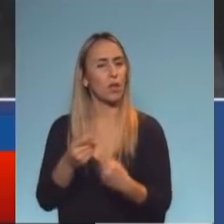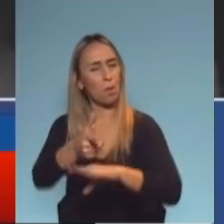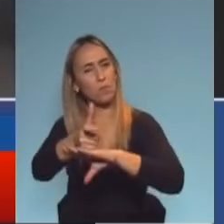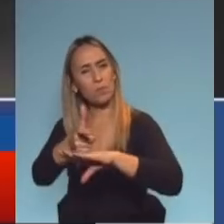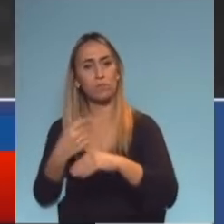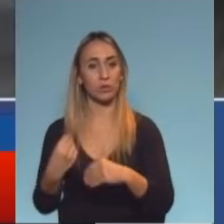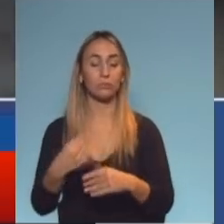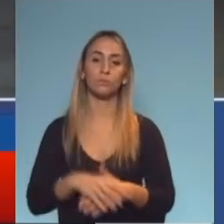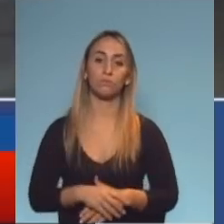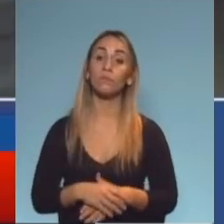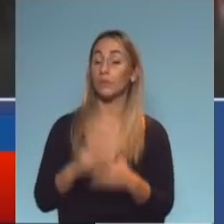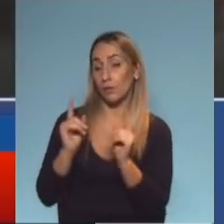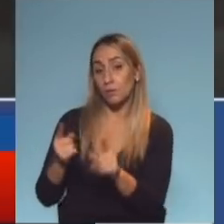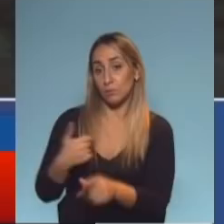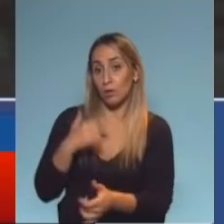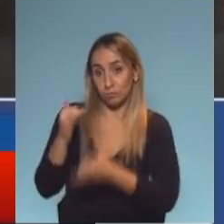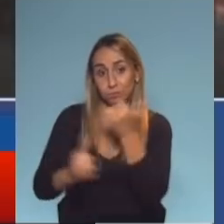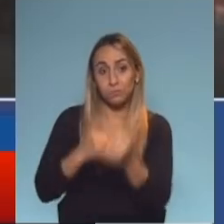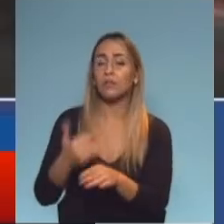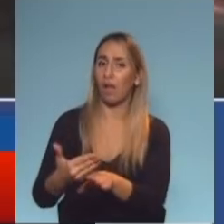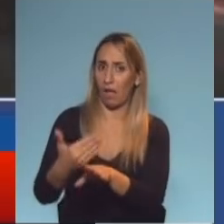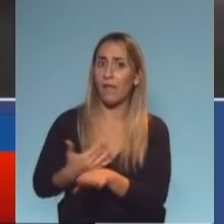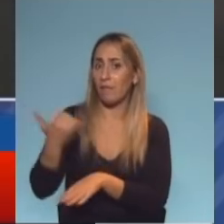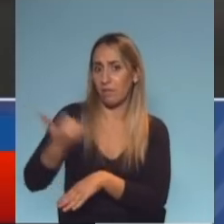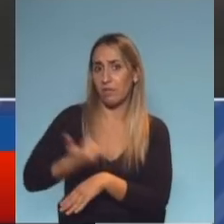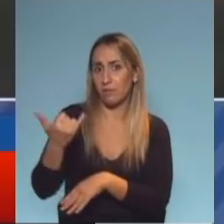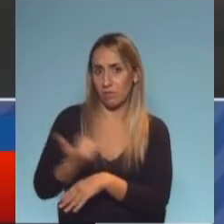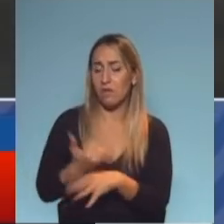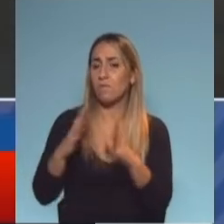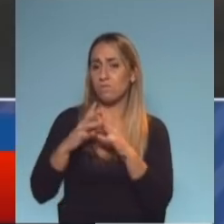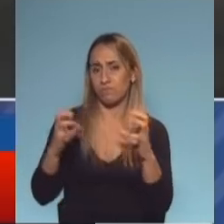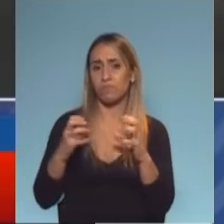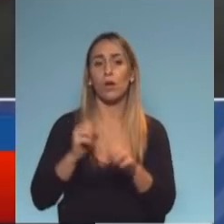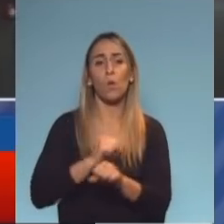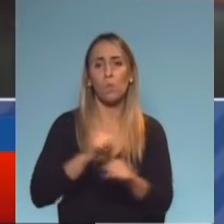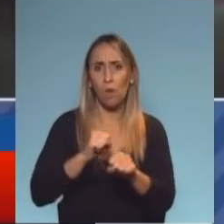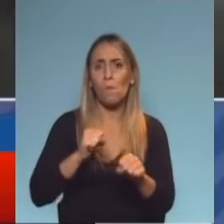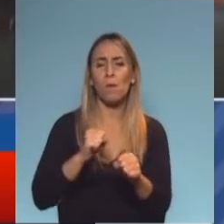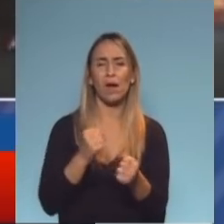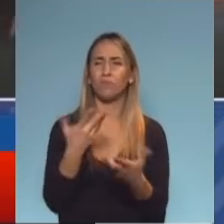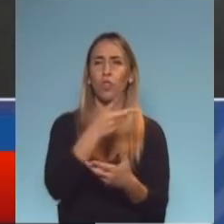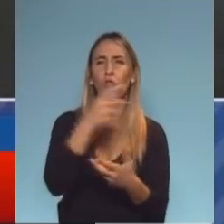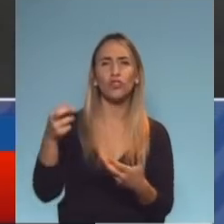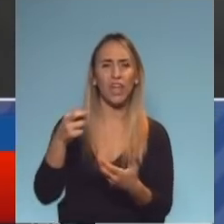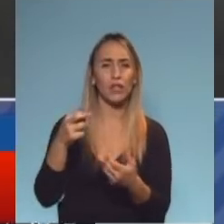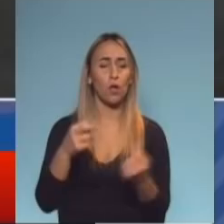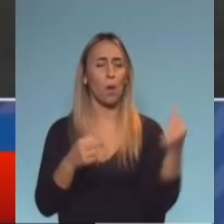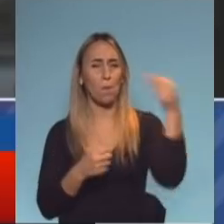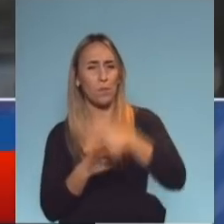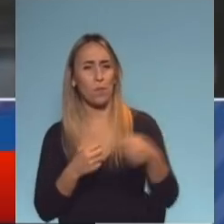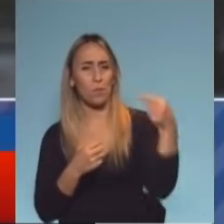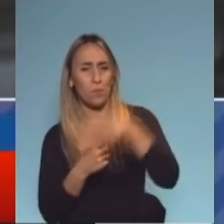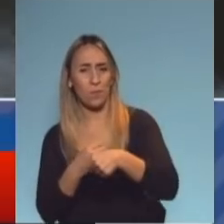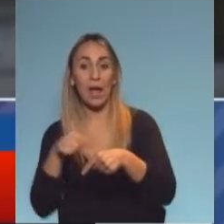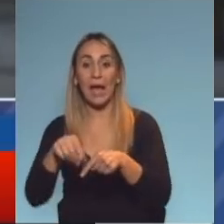acaba de contarle que sí hubo conflicto antes y sí fueron cohetes, más que 200 cohetes, a Israel antes. No fue